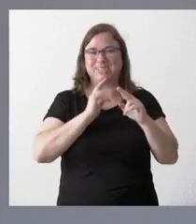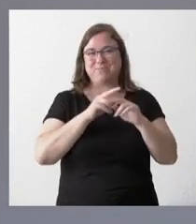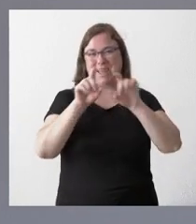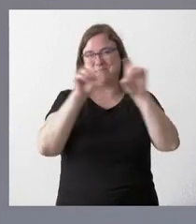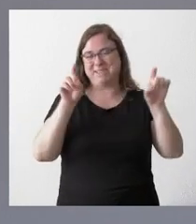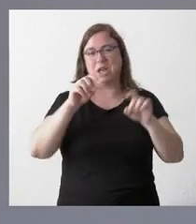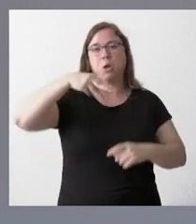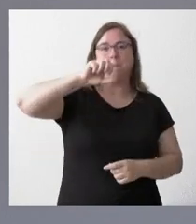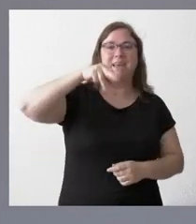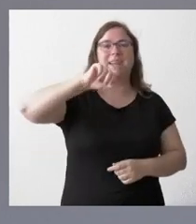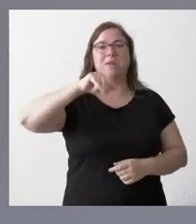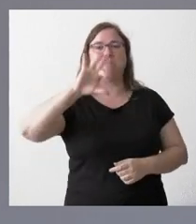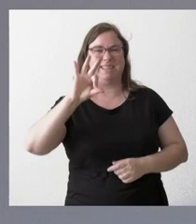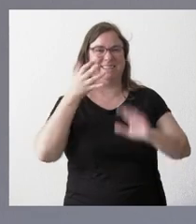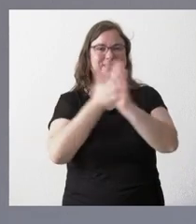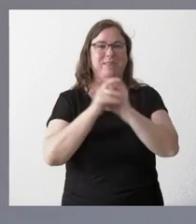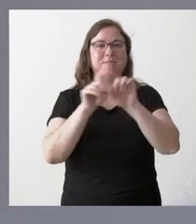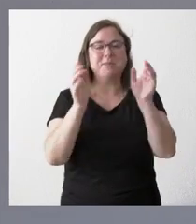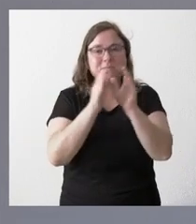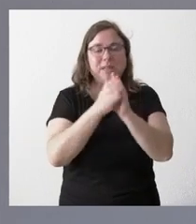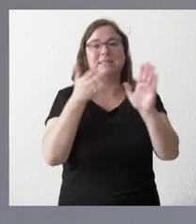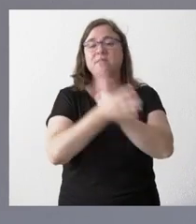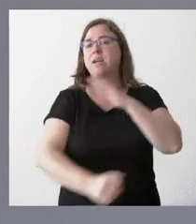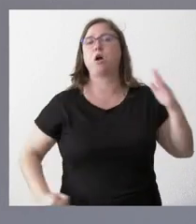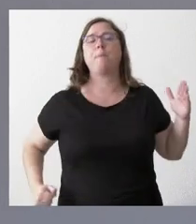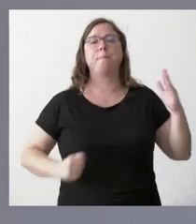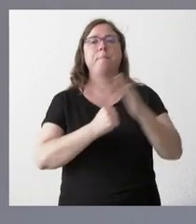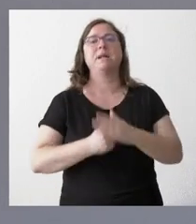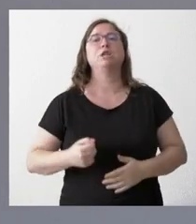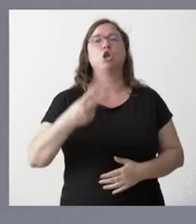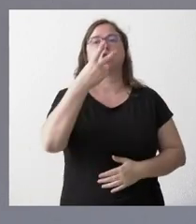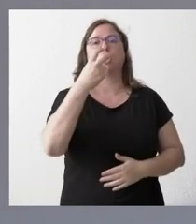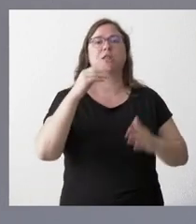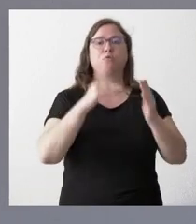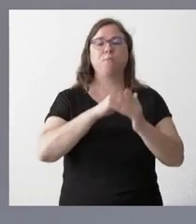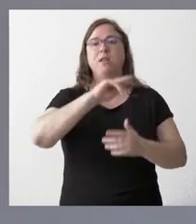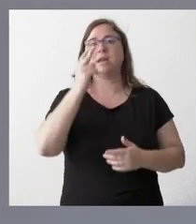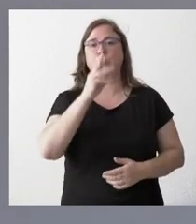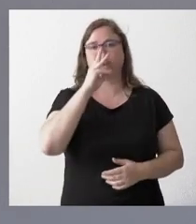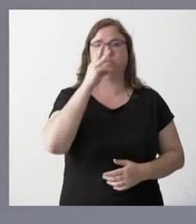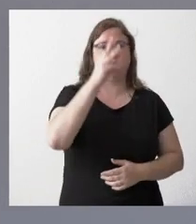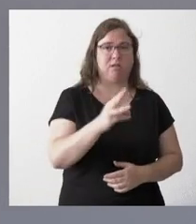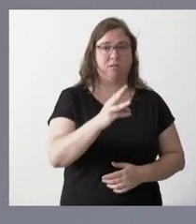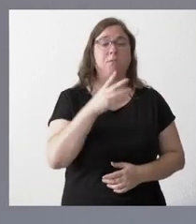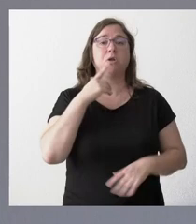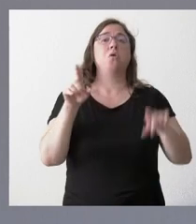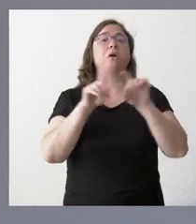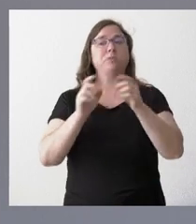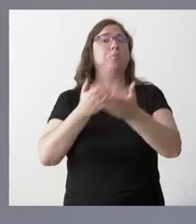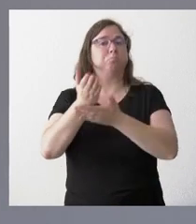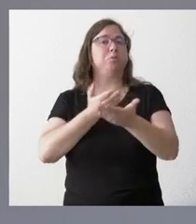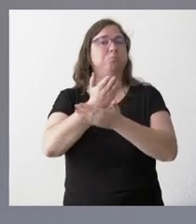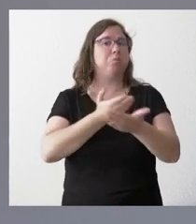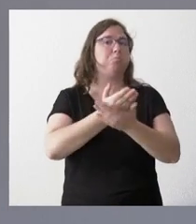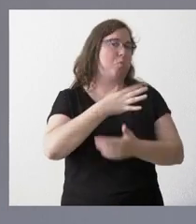argot comunitario, que es 200.000 euros en 3 años. Pero cualquier empresa pues, puede ir solicitando y recibiendo